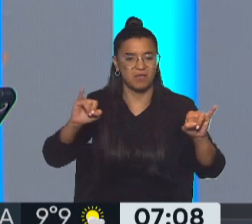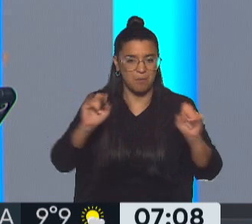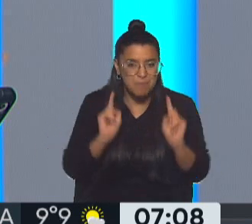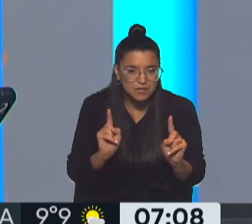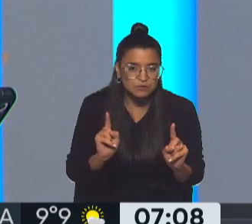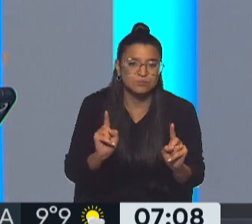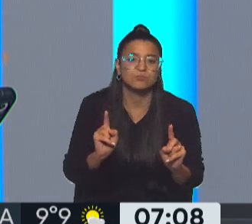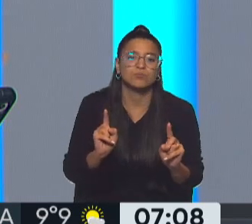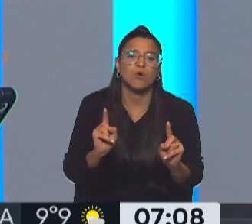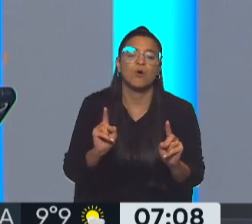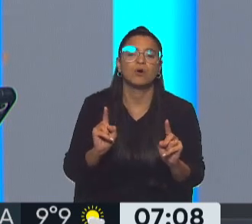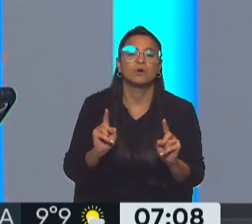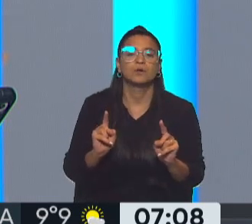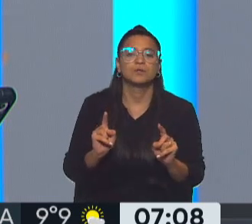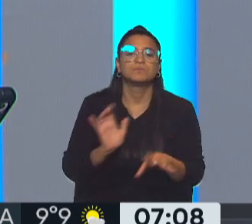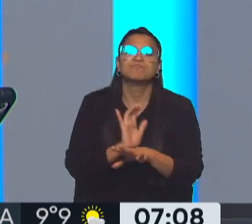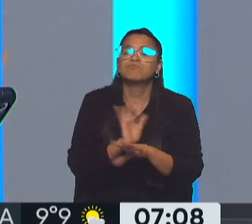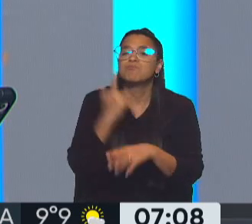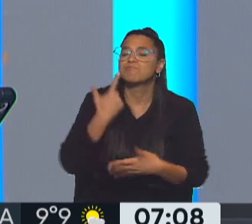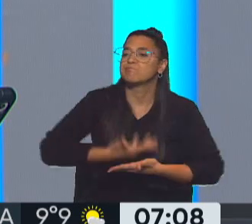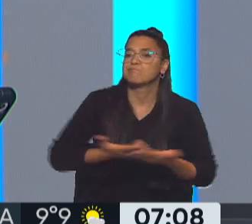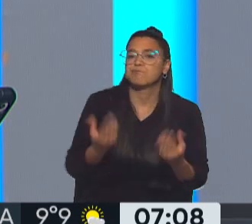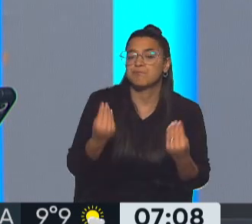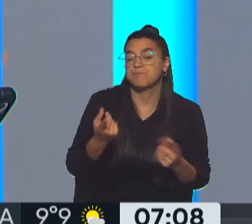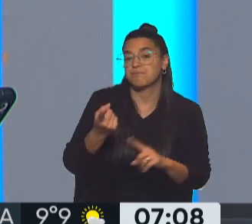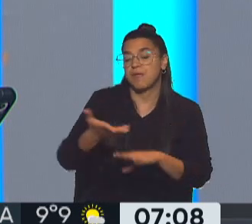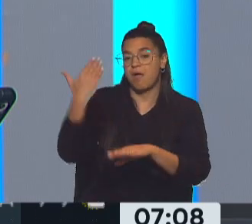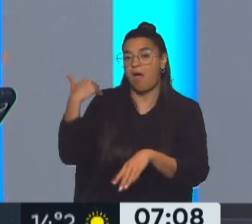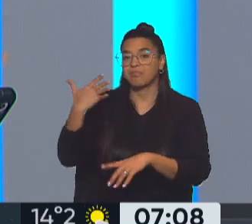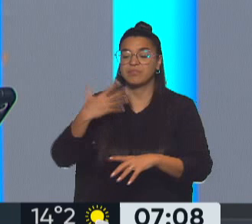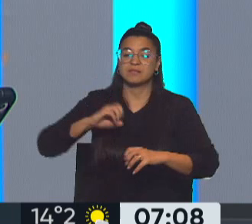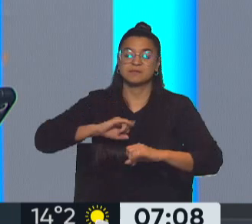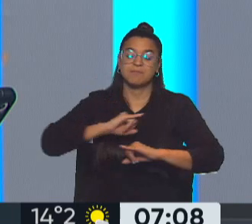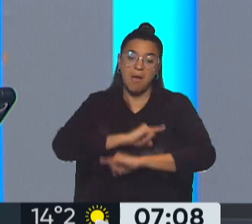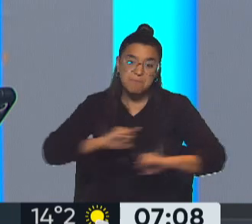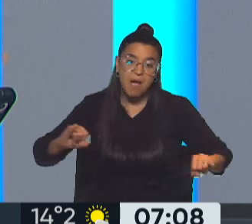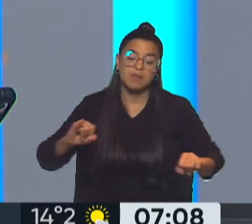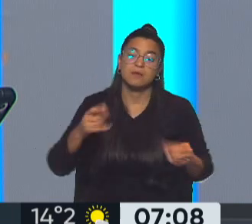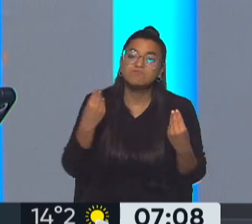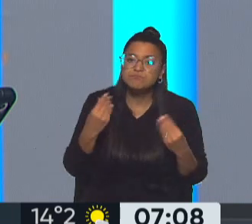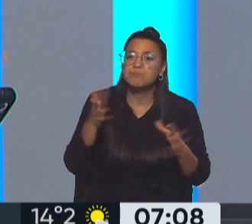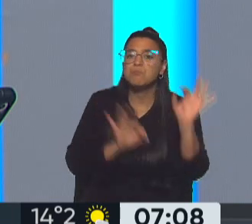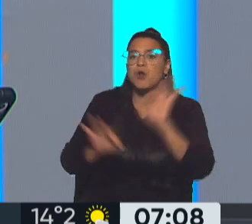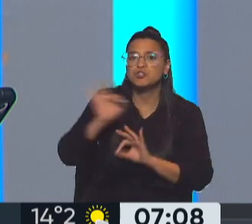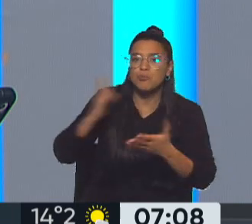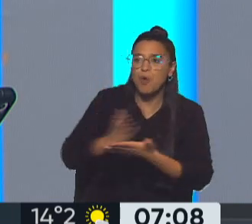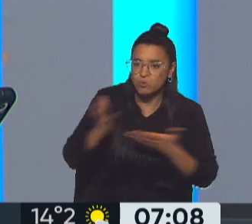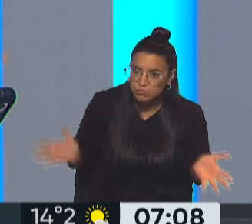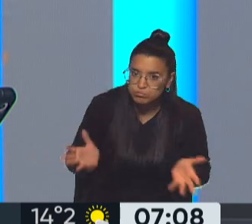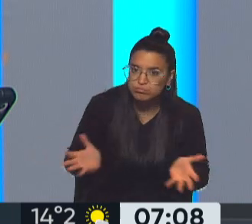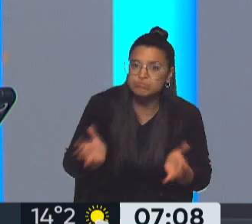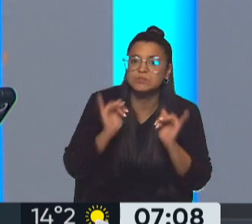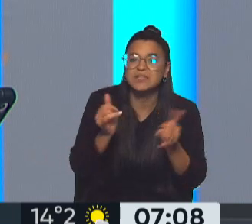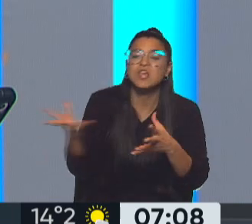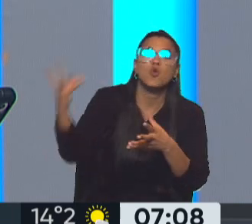ha dejado sobre la mesa en el contexto de la campaña a propósito de impulsar un proyecto productivo